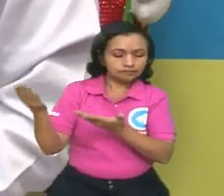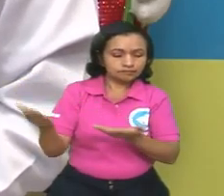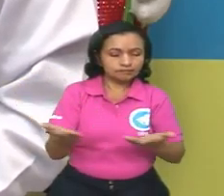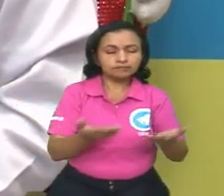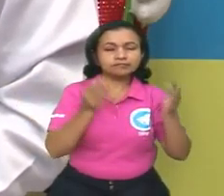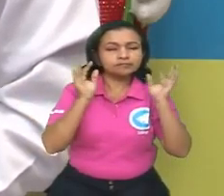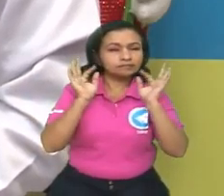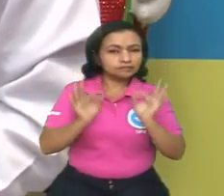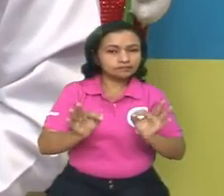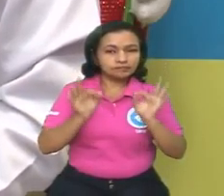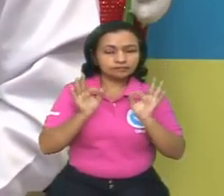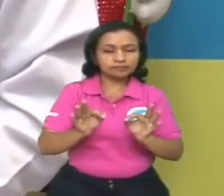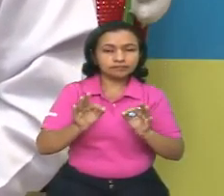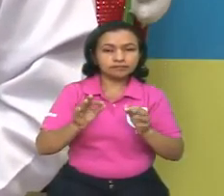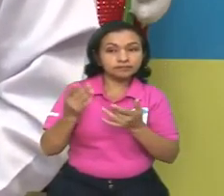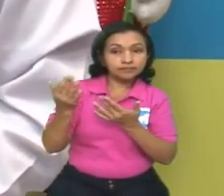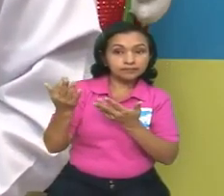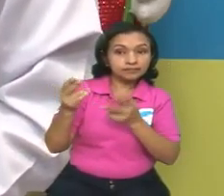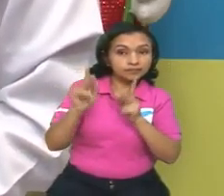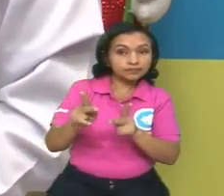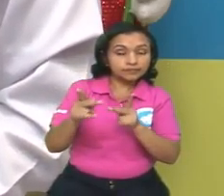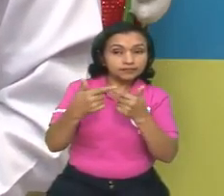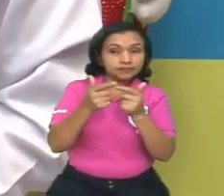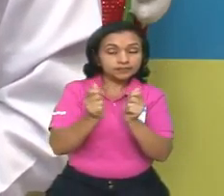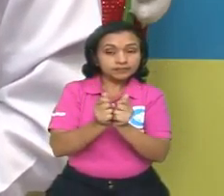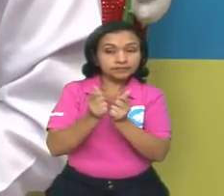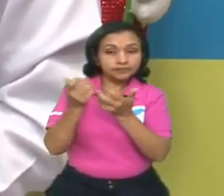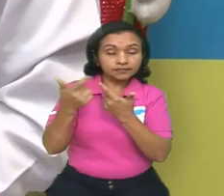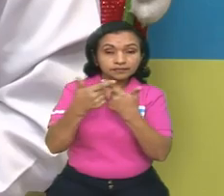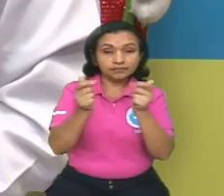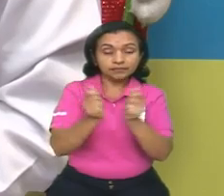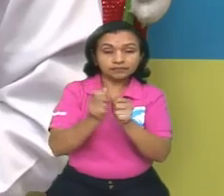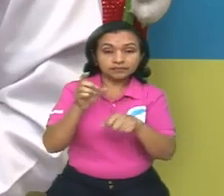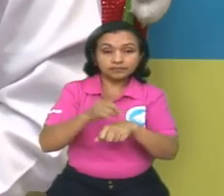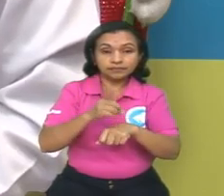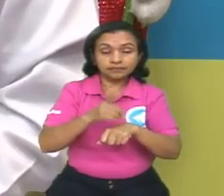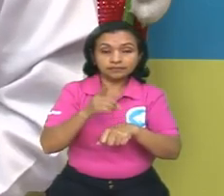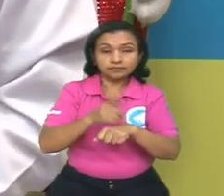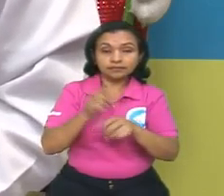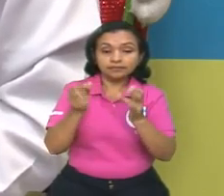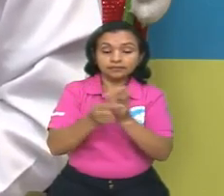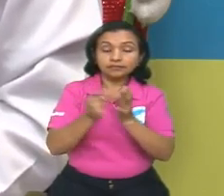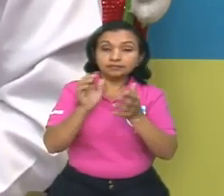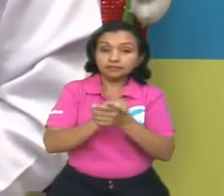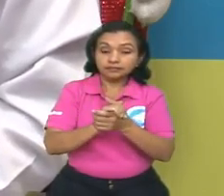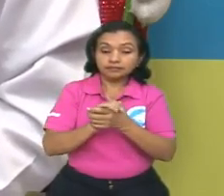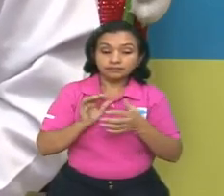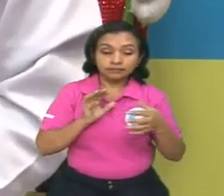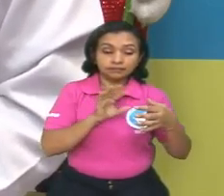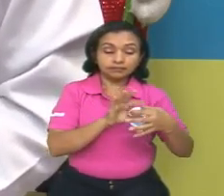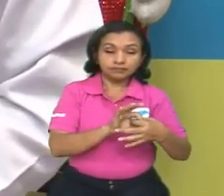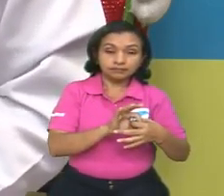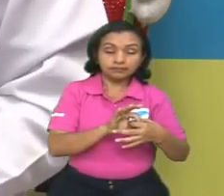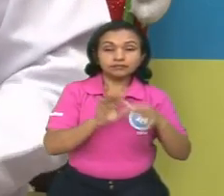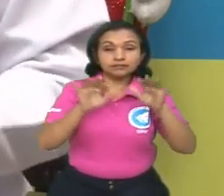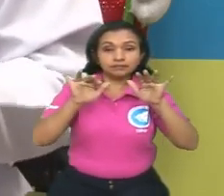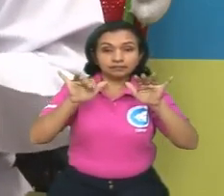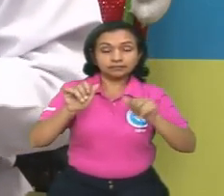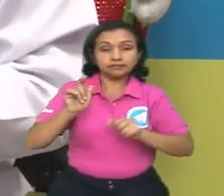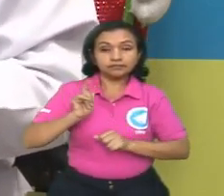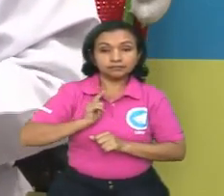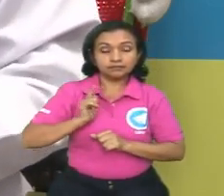súper bien. Es más, los están esperando. Están esperando la brigada, es muy bonito, el esposo se involucra. De hecho, de que ya existe